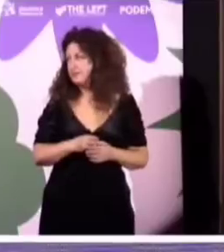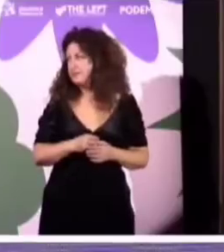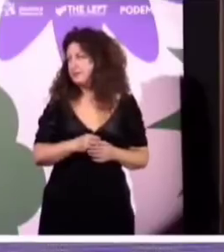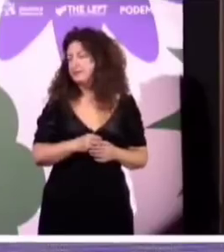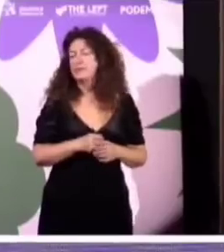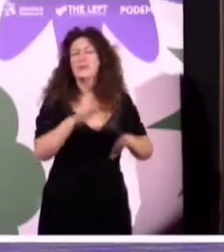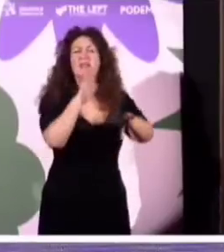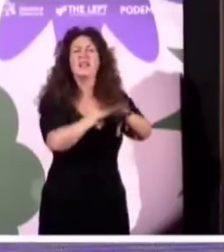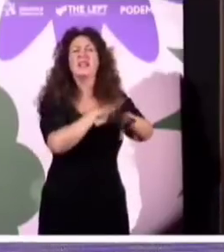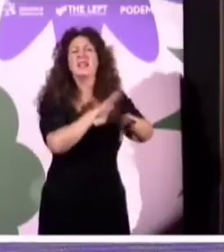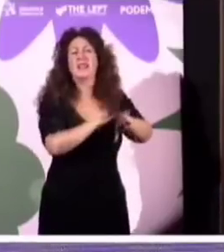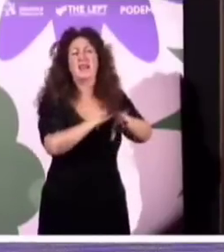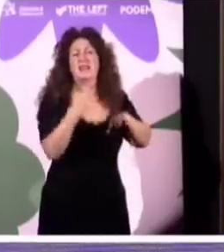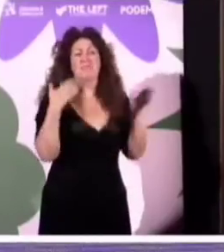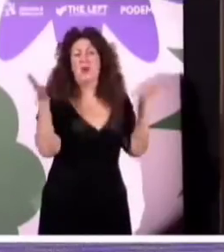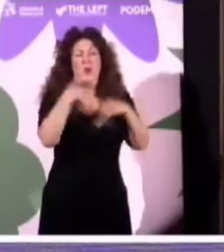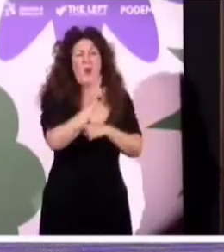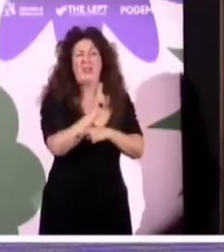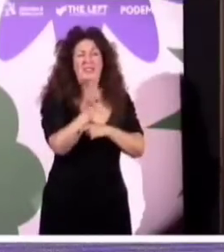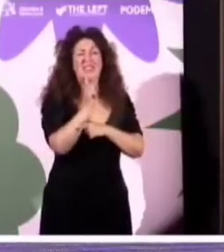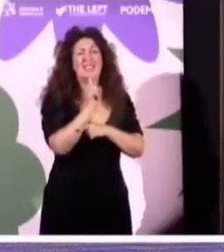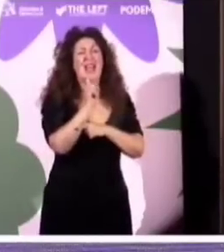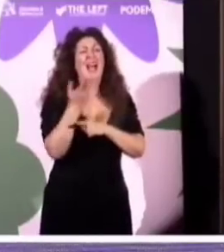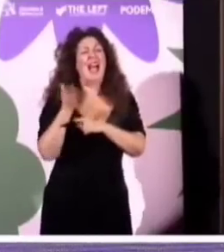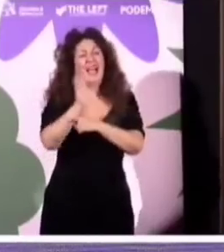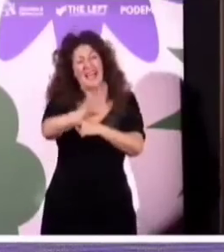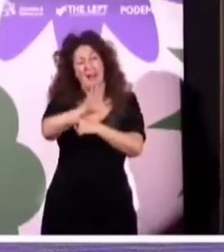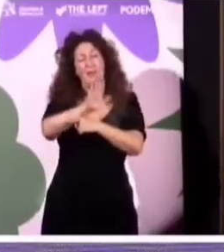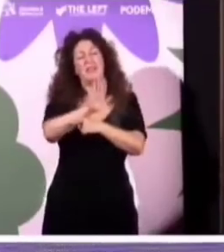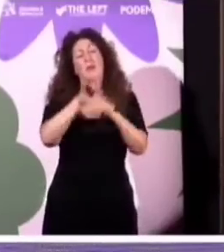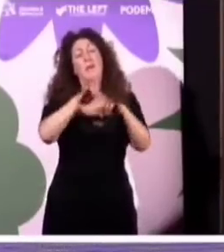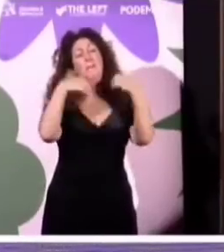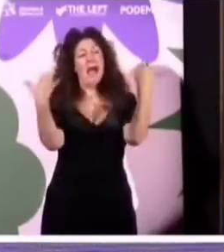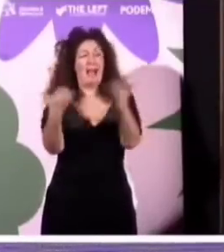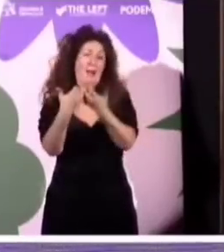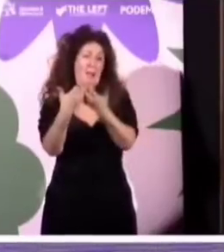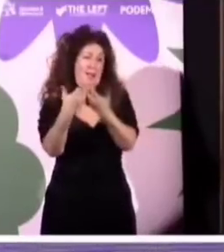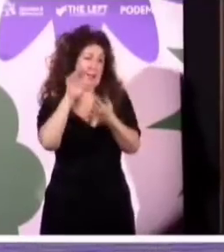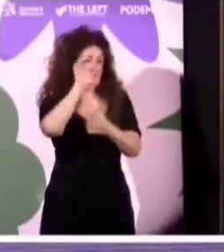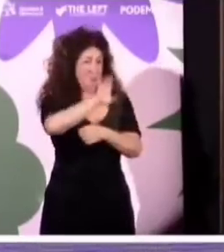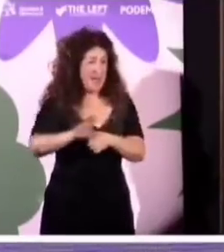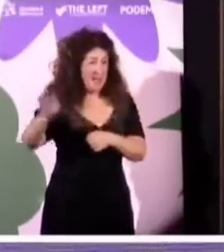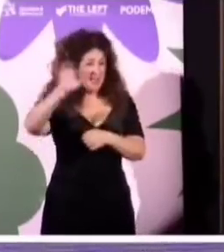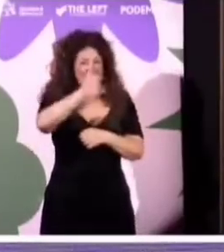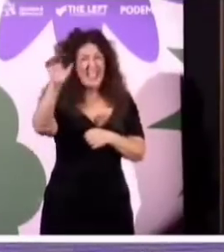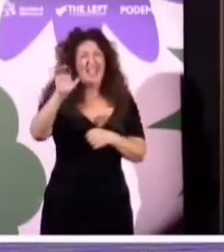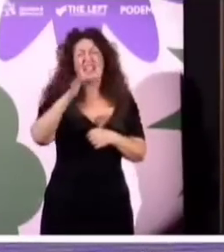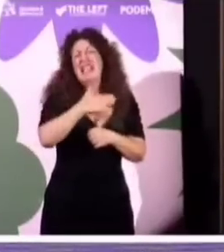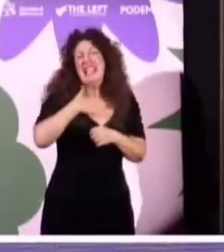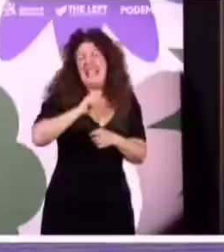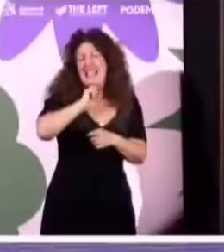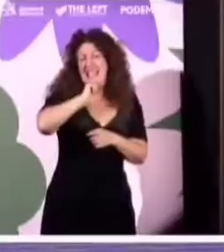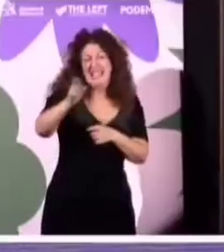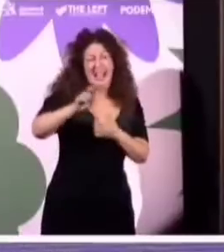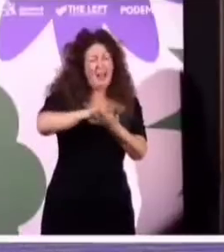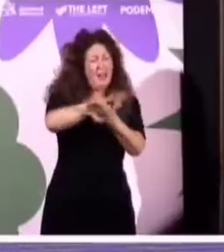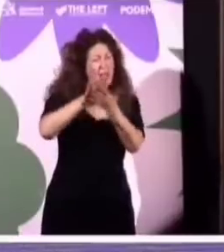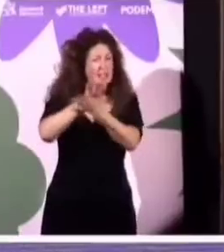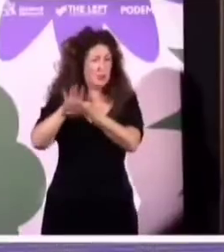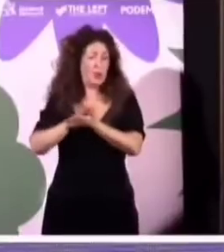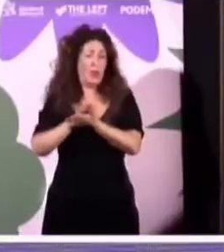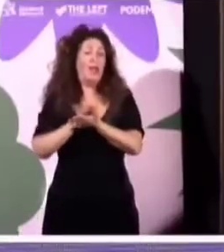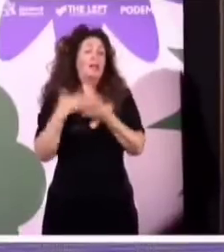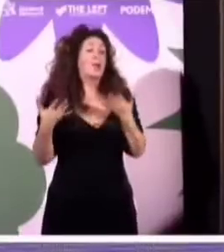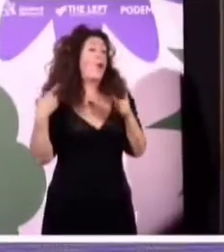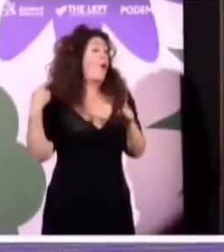Esa izquierda ya no existe con representación parlamentaria en muchos países de Europa. La quieren destruir. Por eso, el